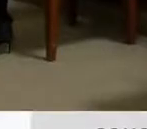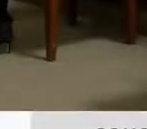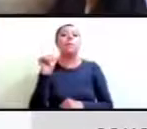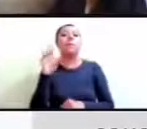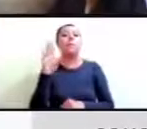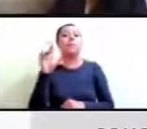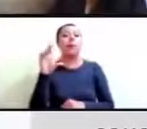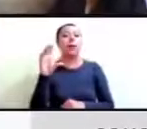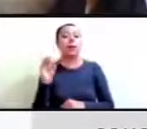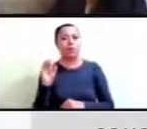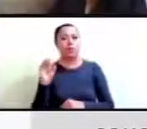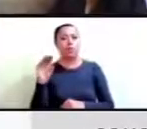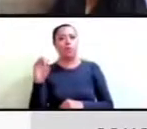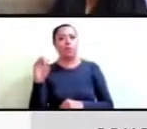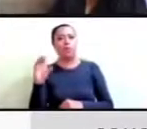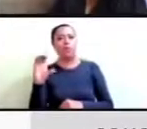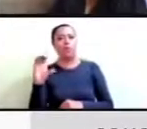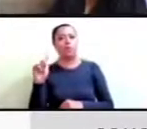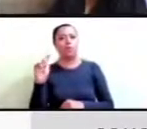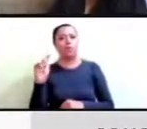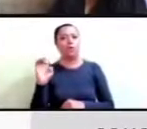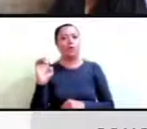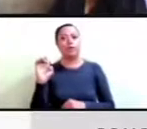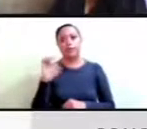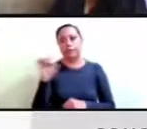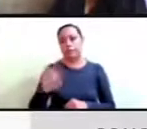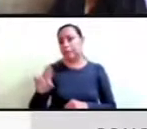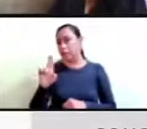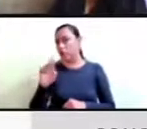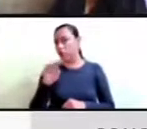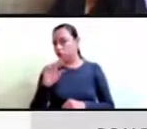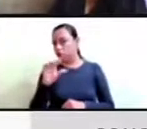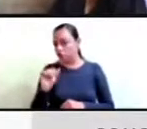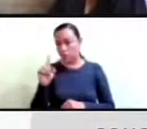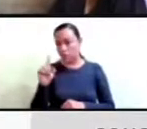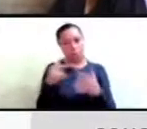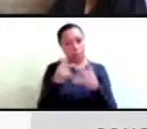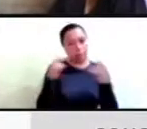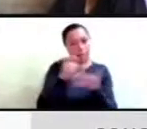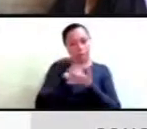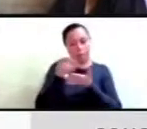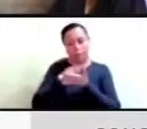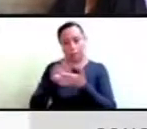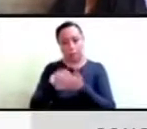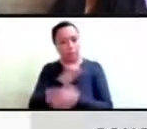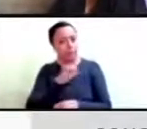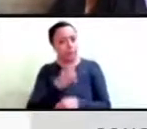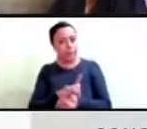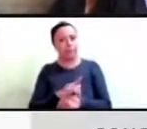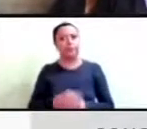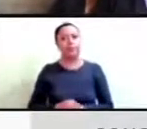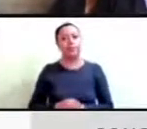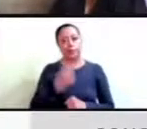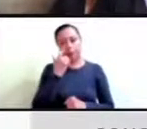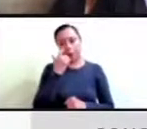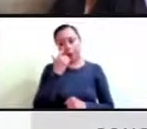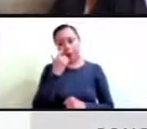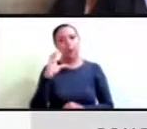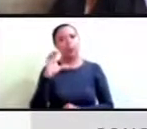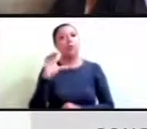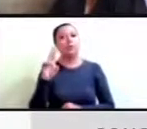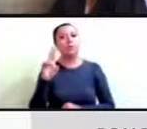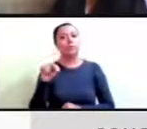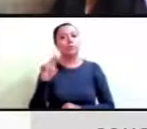que es un gran historiador, muy especializado en el mundo precuautémico, como él le llama. Julio Arellano, que es el cronista